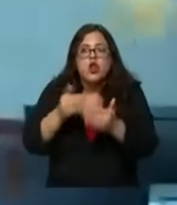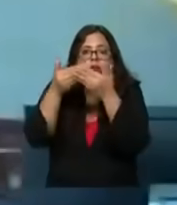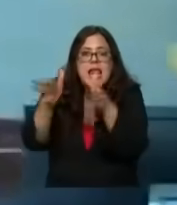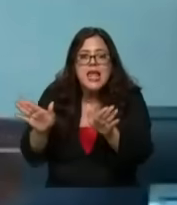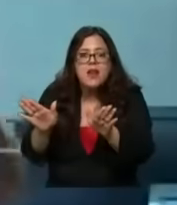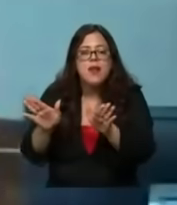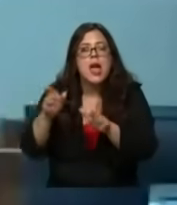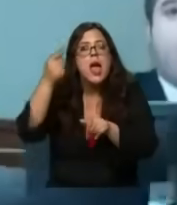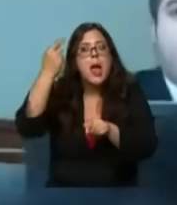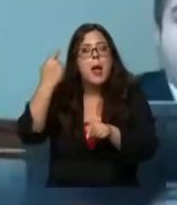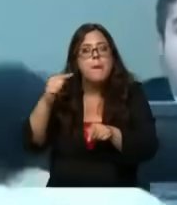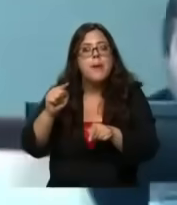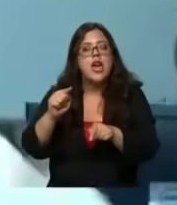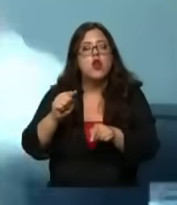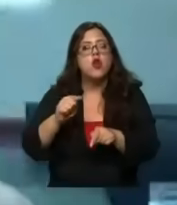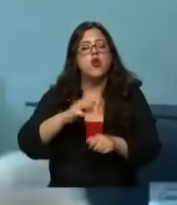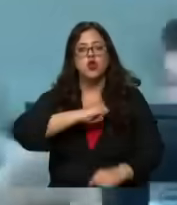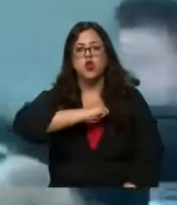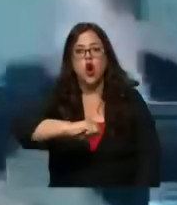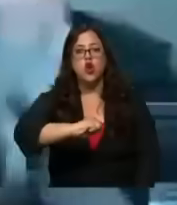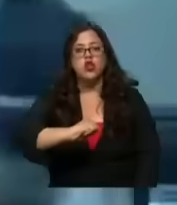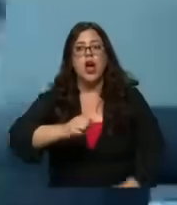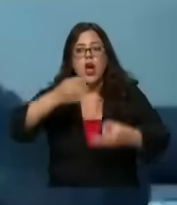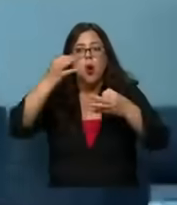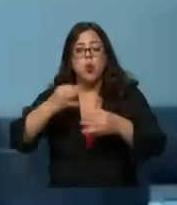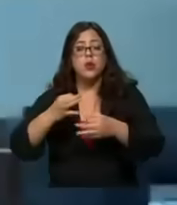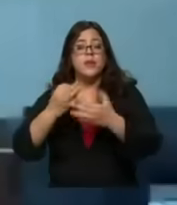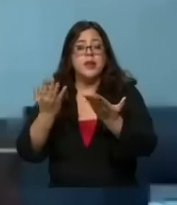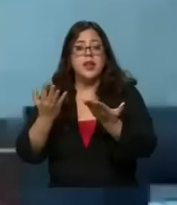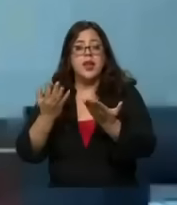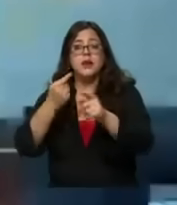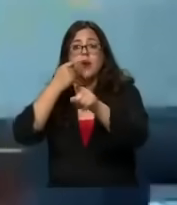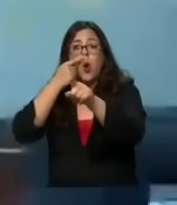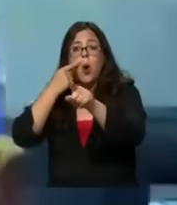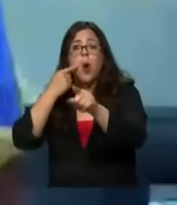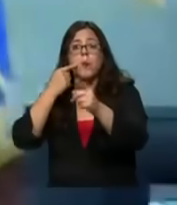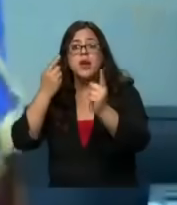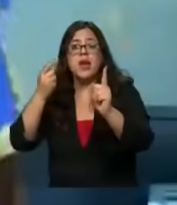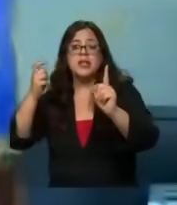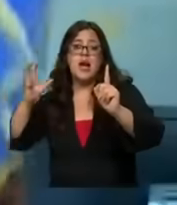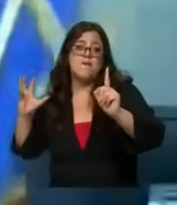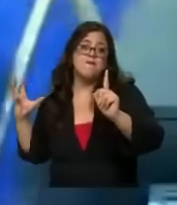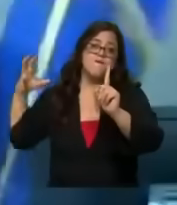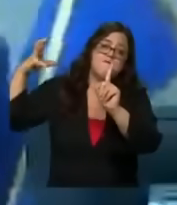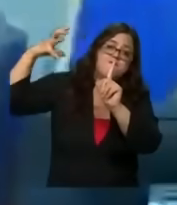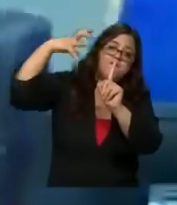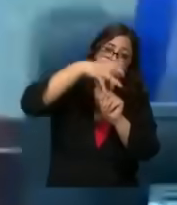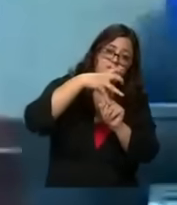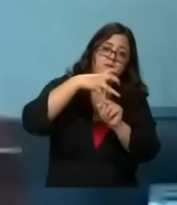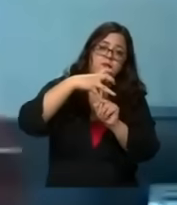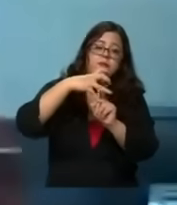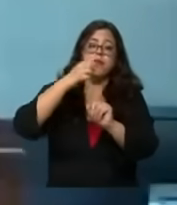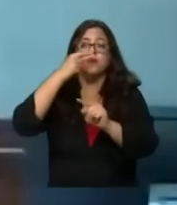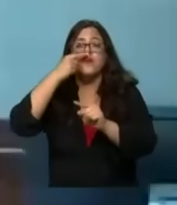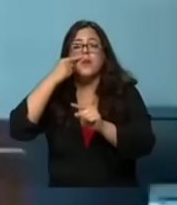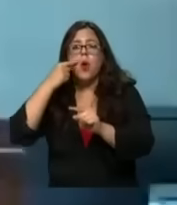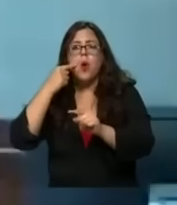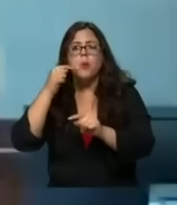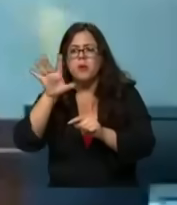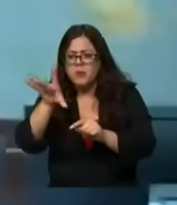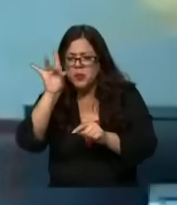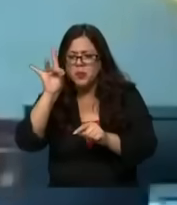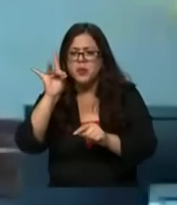finalmente se lo negó y fue en esos momentos en que un hombre se abalanza sobre ella. El sujeto fue identificado